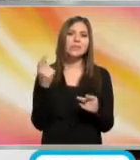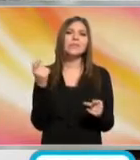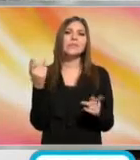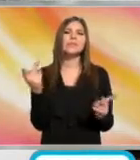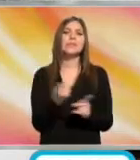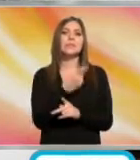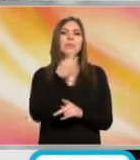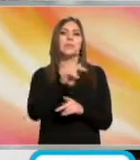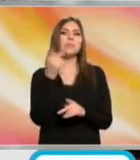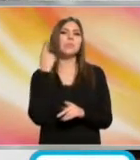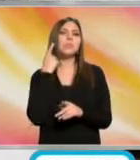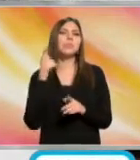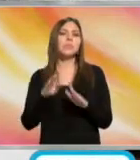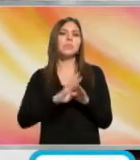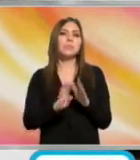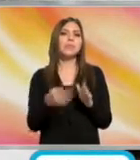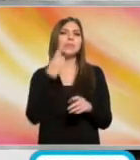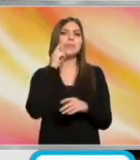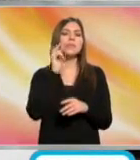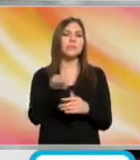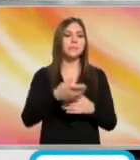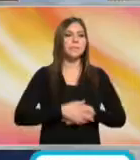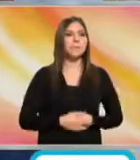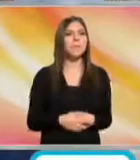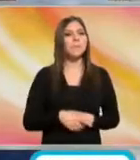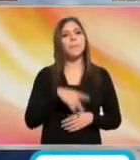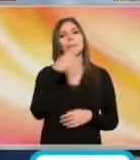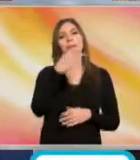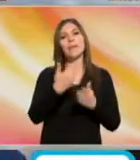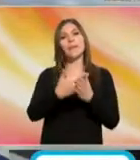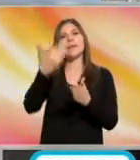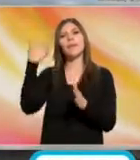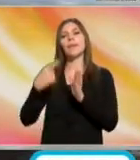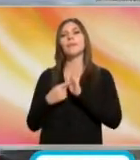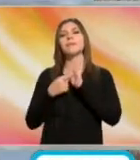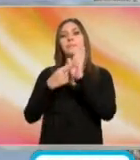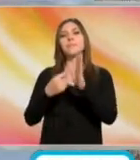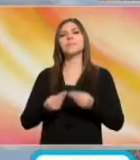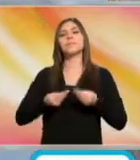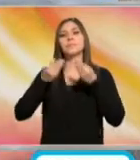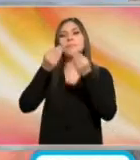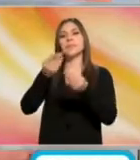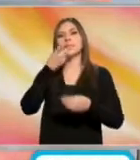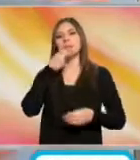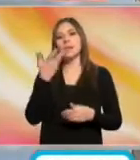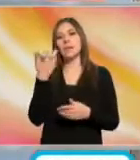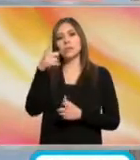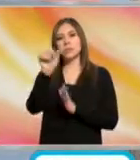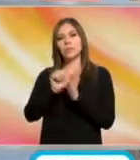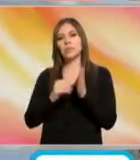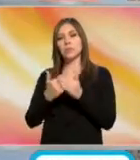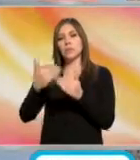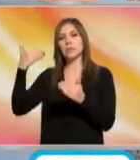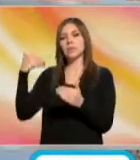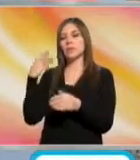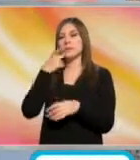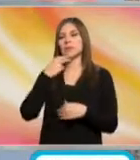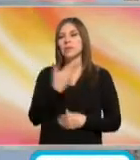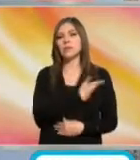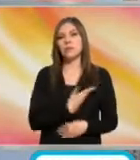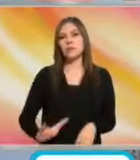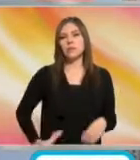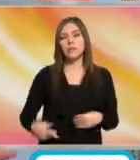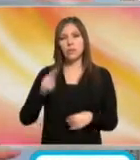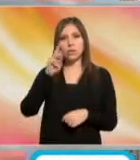política migratoria. ¿De qué se trata ahora? Sí. Bueno, es una actualización a la orden ejecutiva que había presentado el mes pasado, poco más de un mes, en la